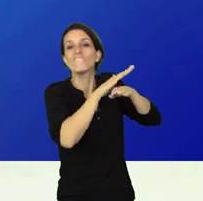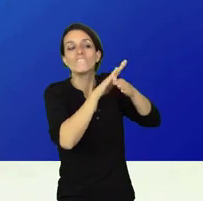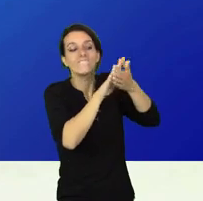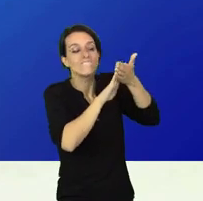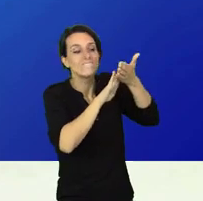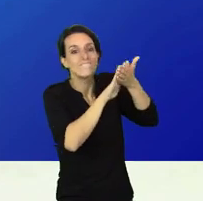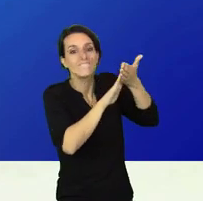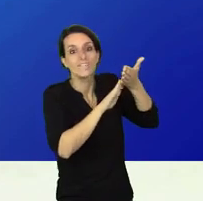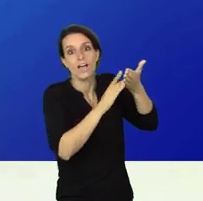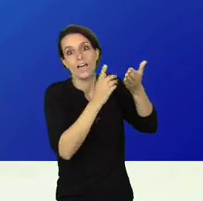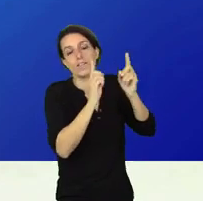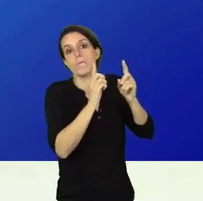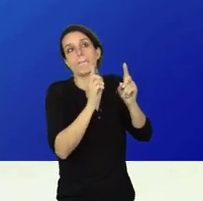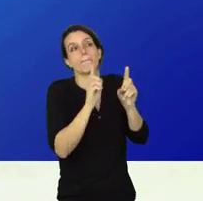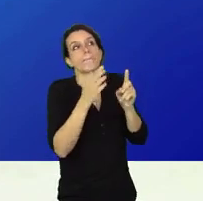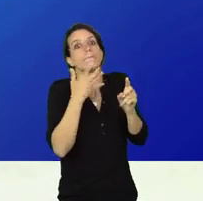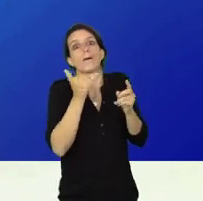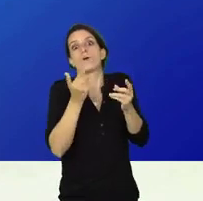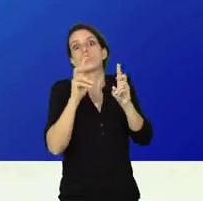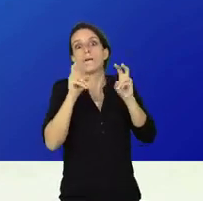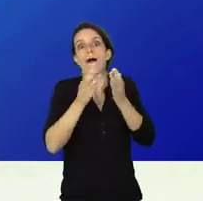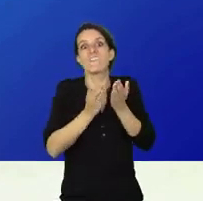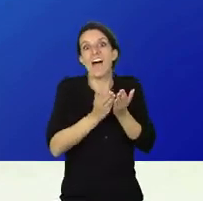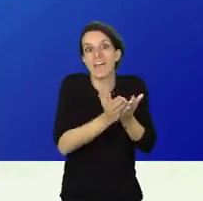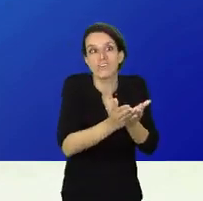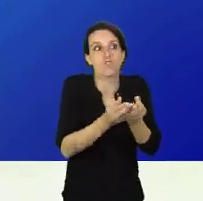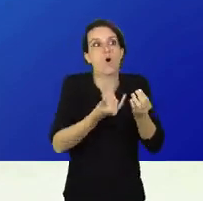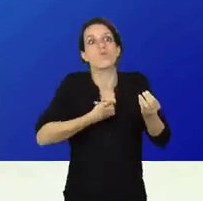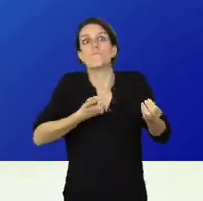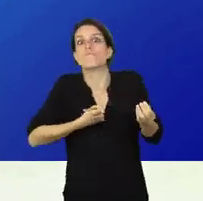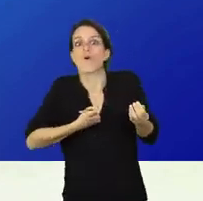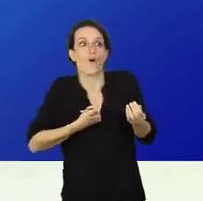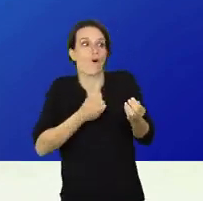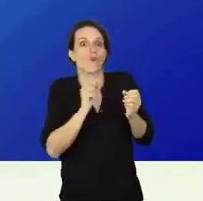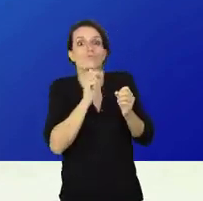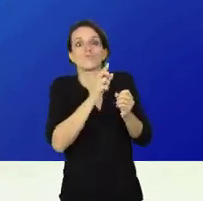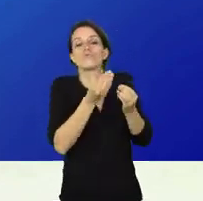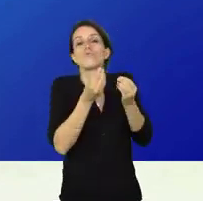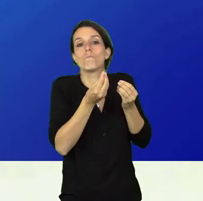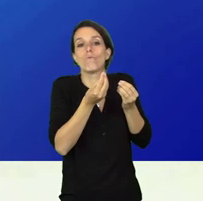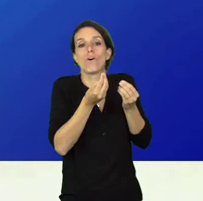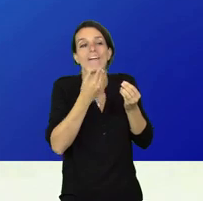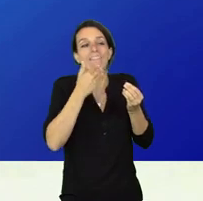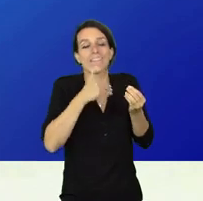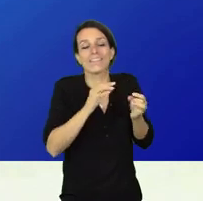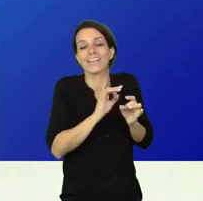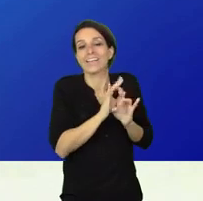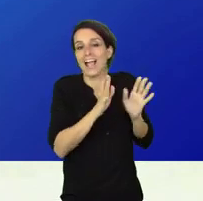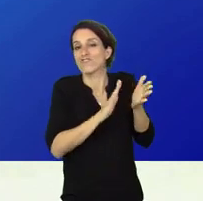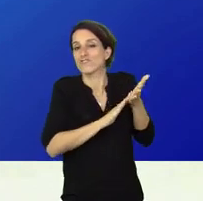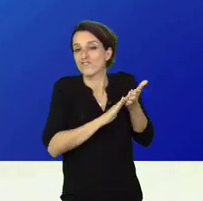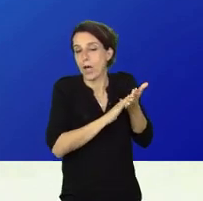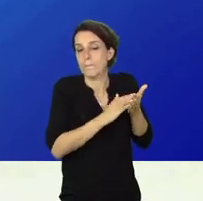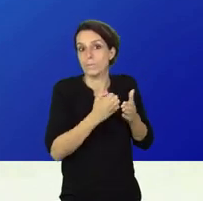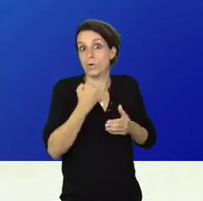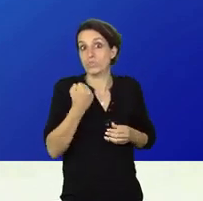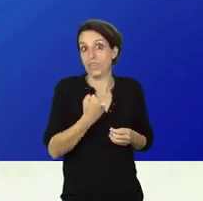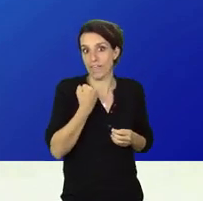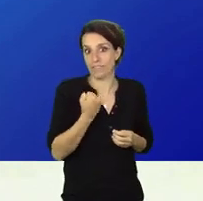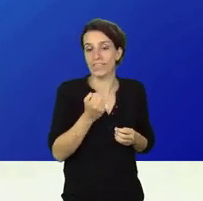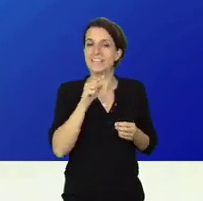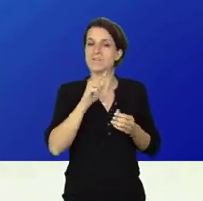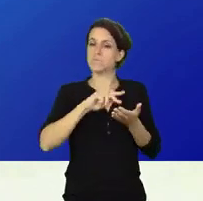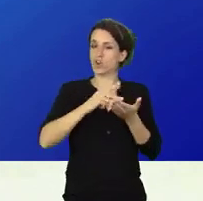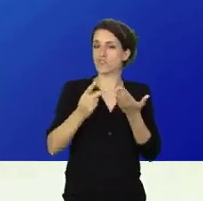elementos básicos, sobre todo de la cultura naval, que en ese caso era el objeto que, digamos, el centro con el cual se estaba trabajando, pero también es